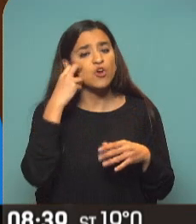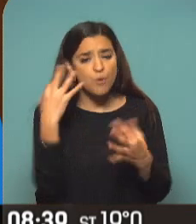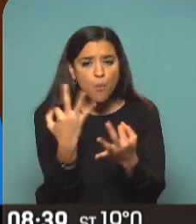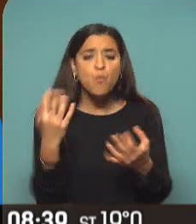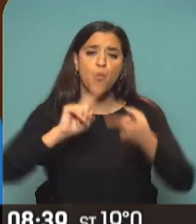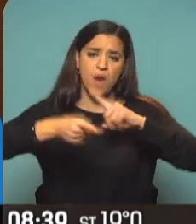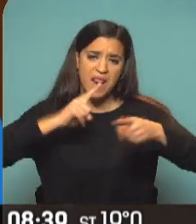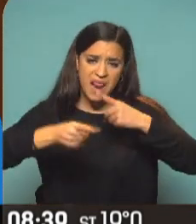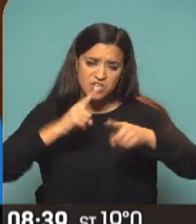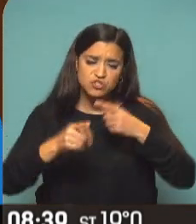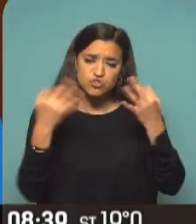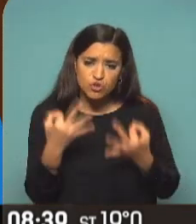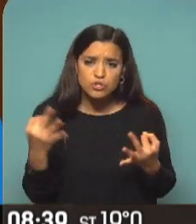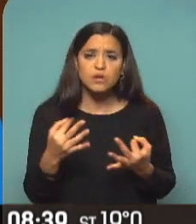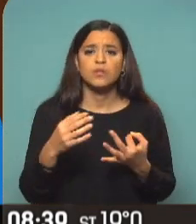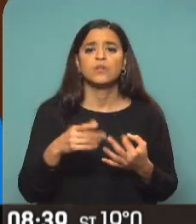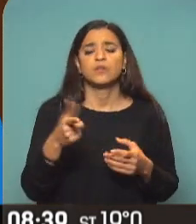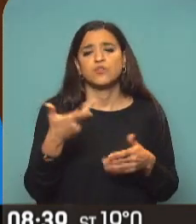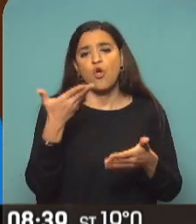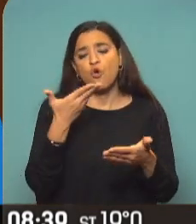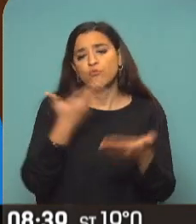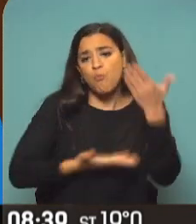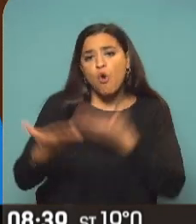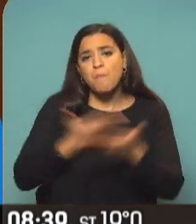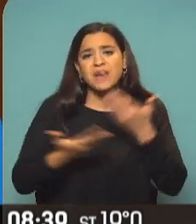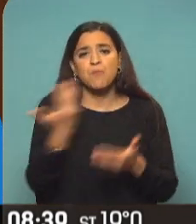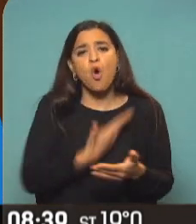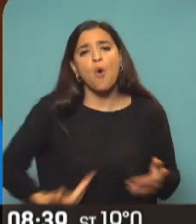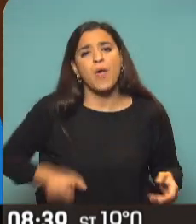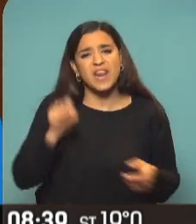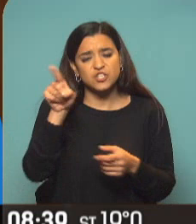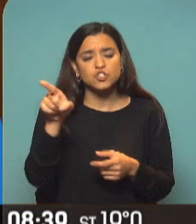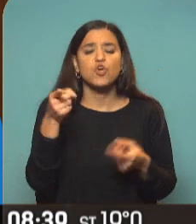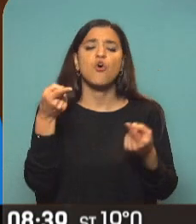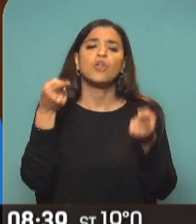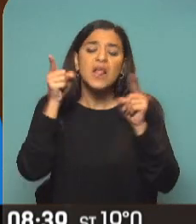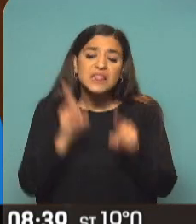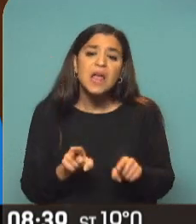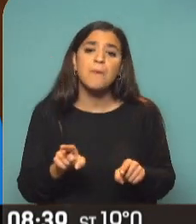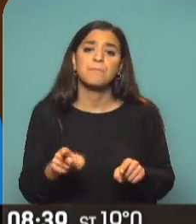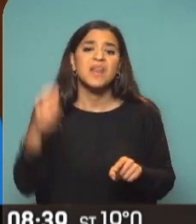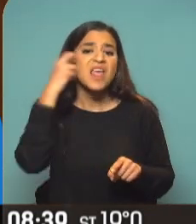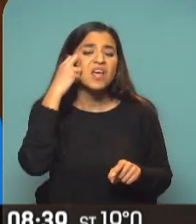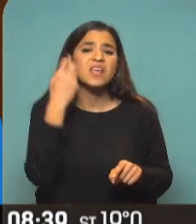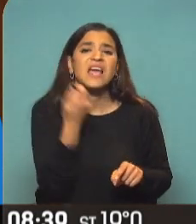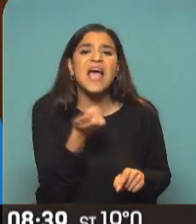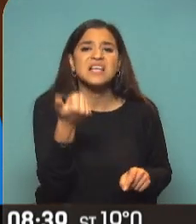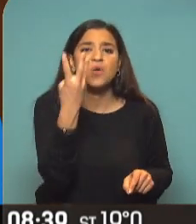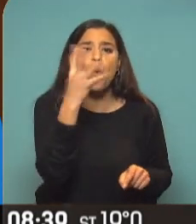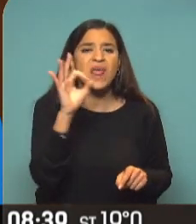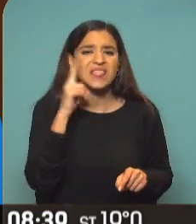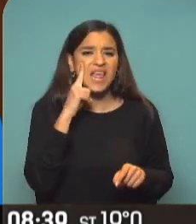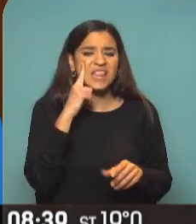buena relación. Mm. Bueno, de hecho, co-gobernamos en la provincia de Buenos Aires. El radicalismo tiene casi 40